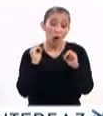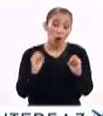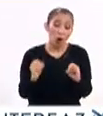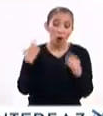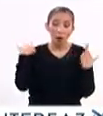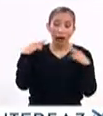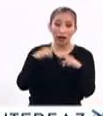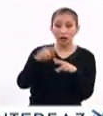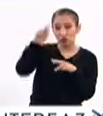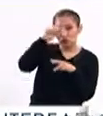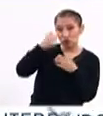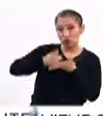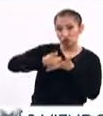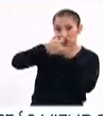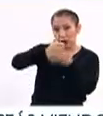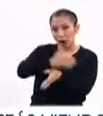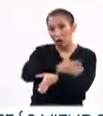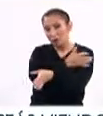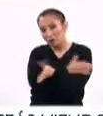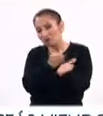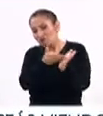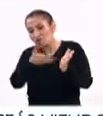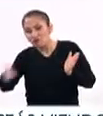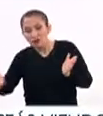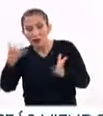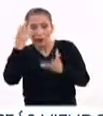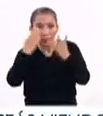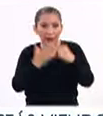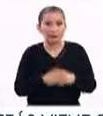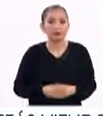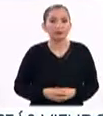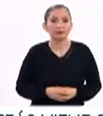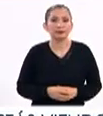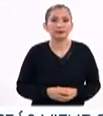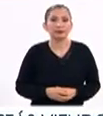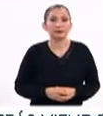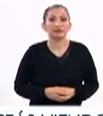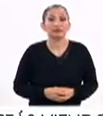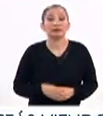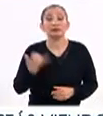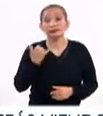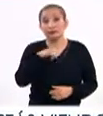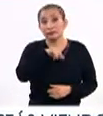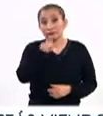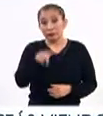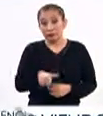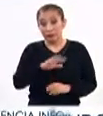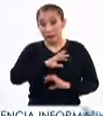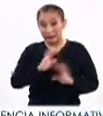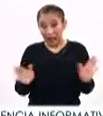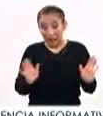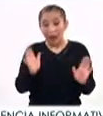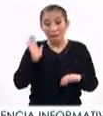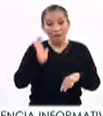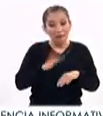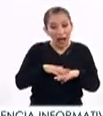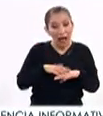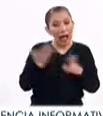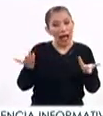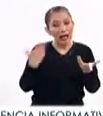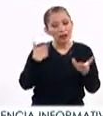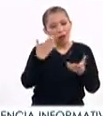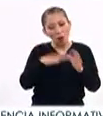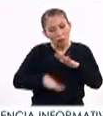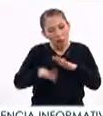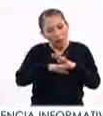con profesores que los acompañan durante su aprendizaje. Y bueno, ya después, quizá cuando ya tengan un poquito más sentadas